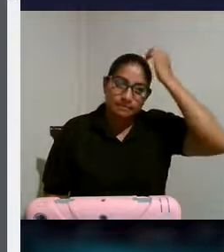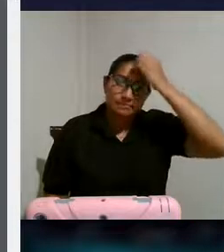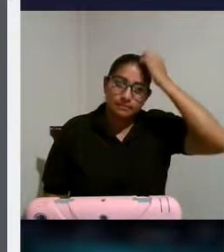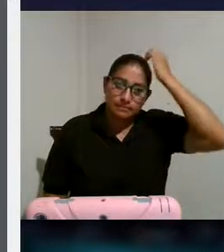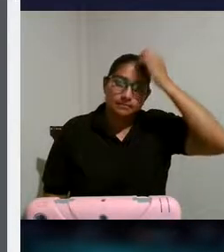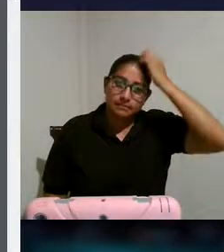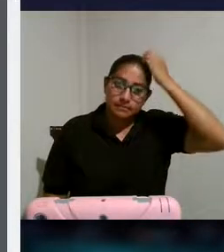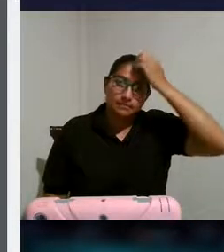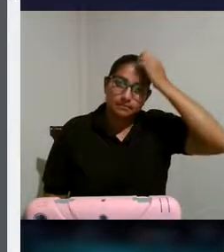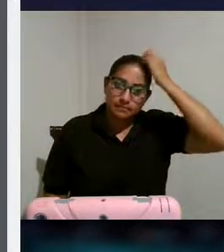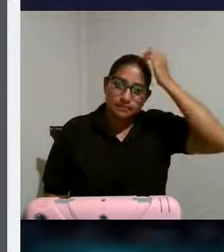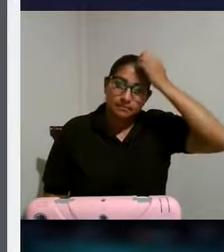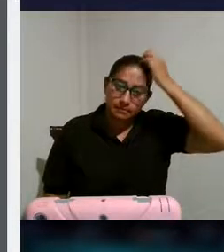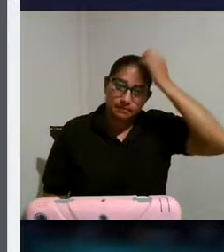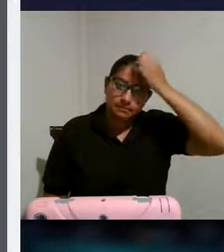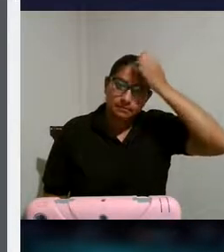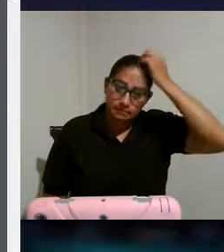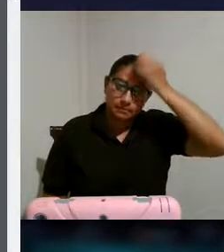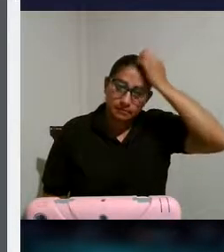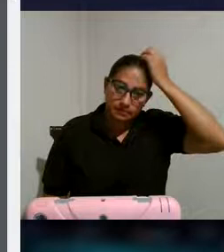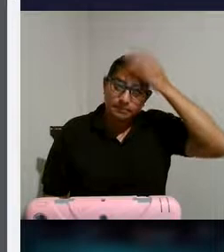No se preocupe.